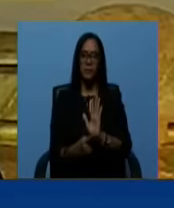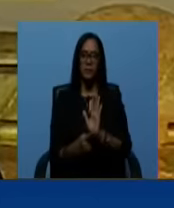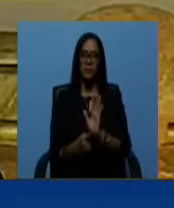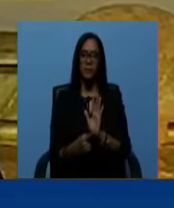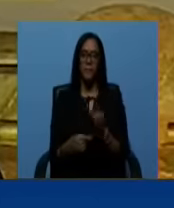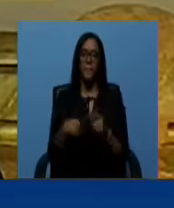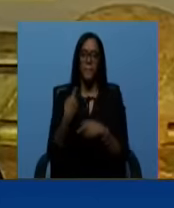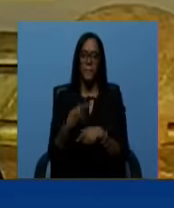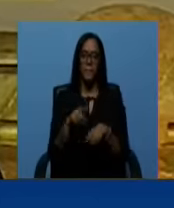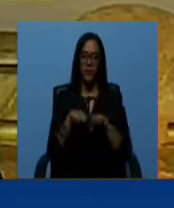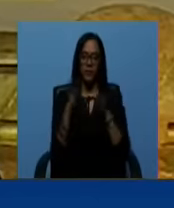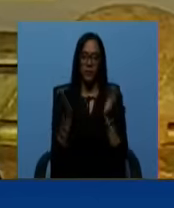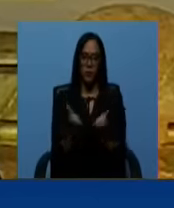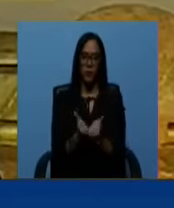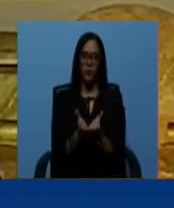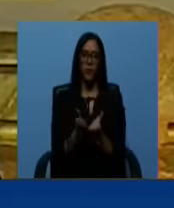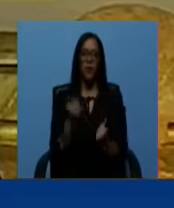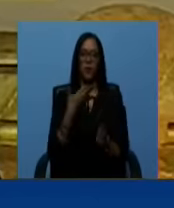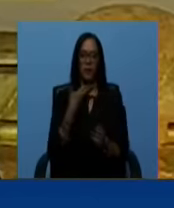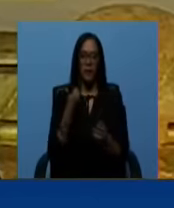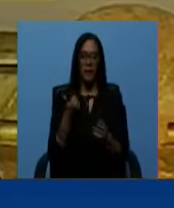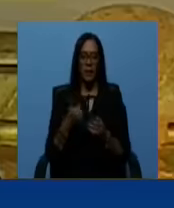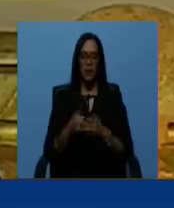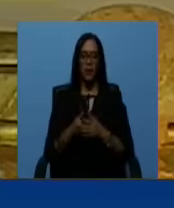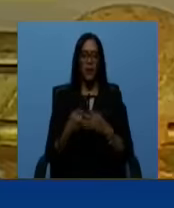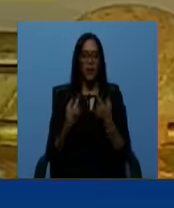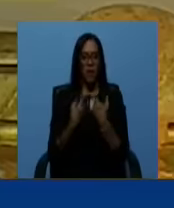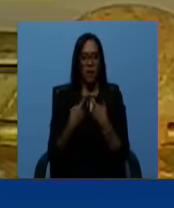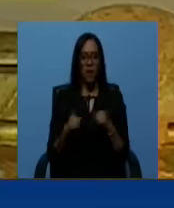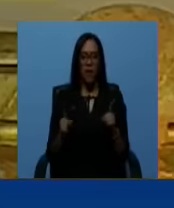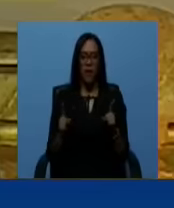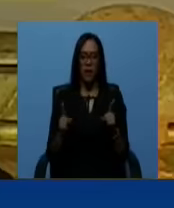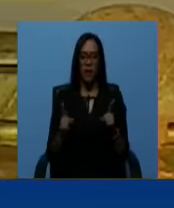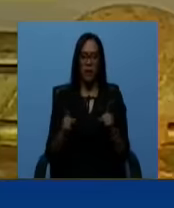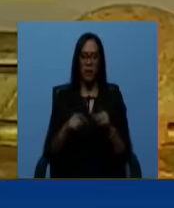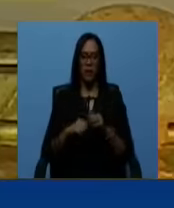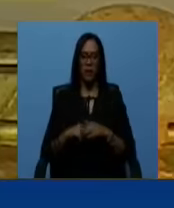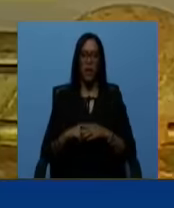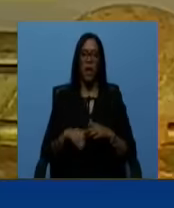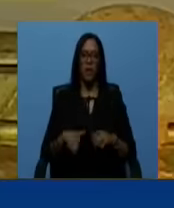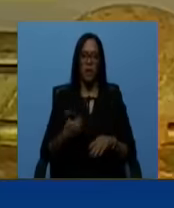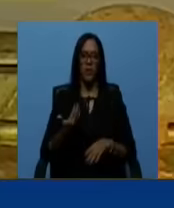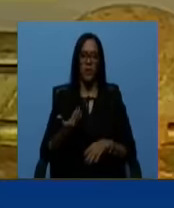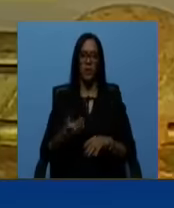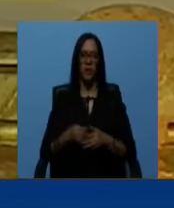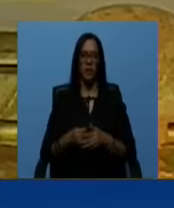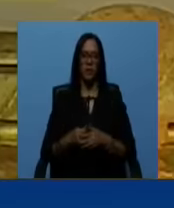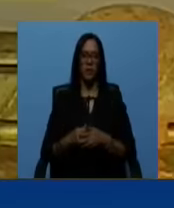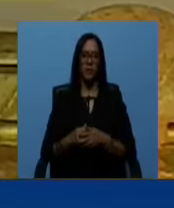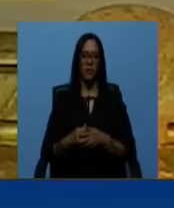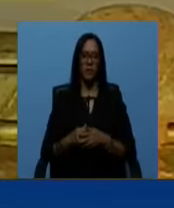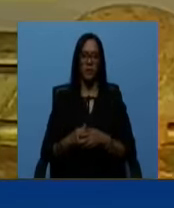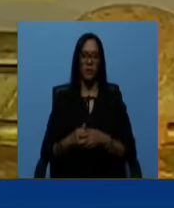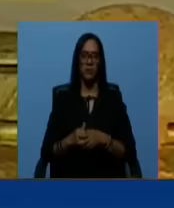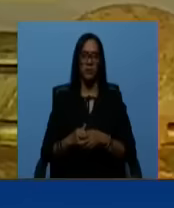que otro mundo mejor, diferente, es posible.